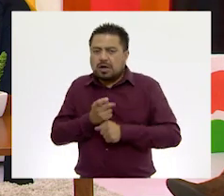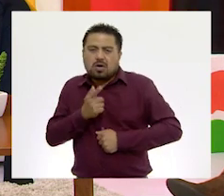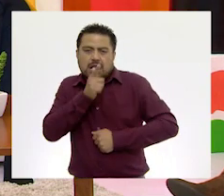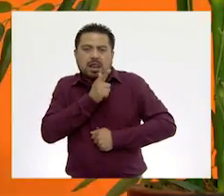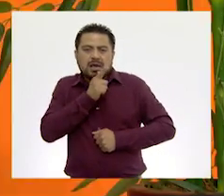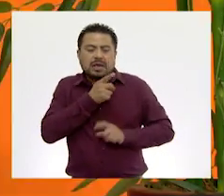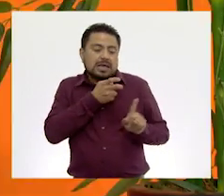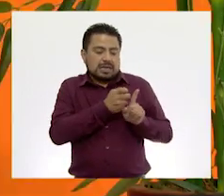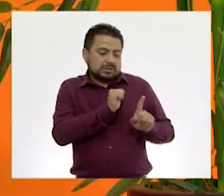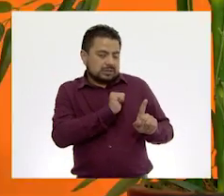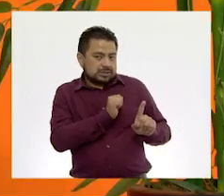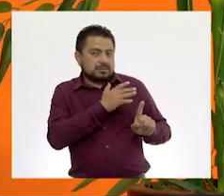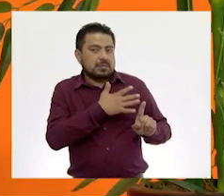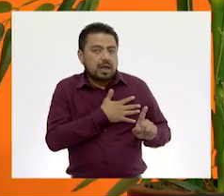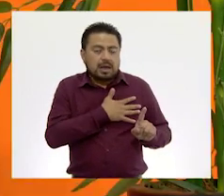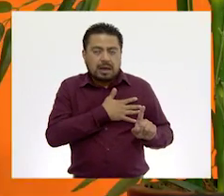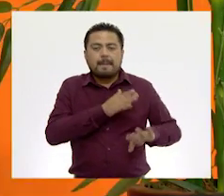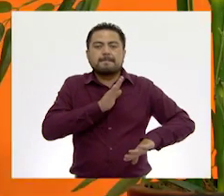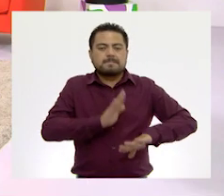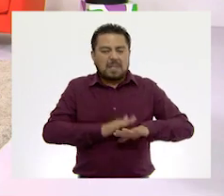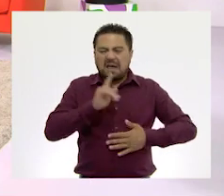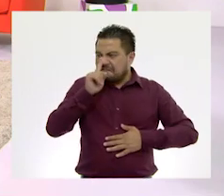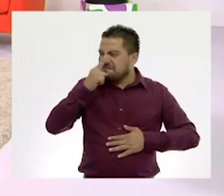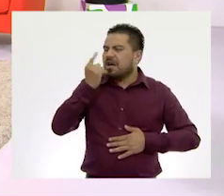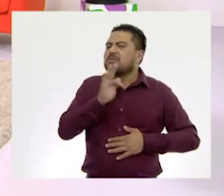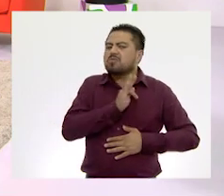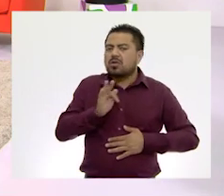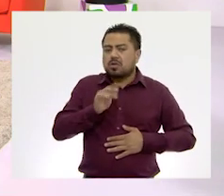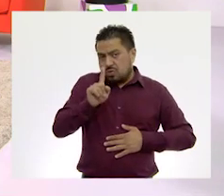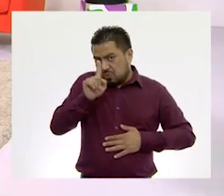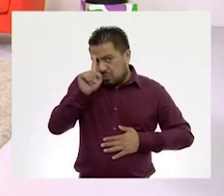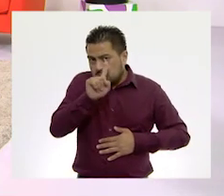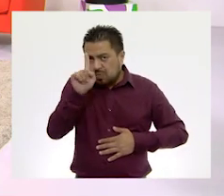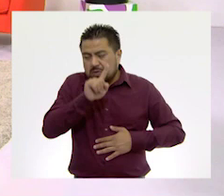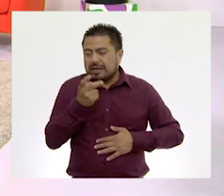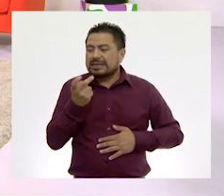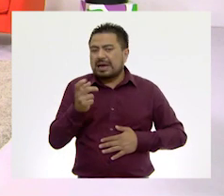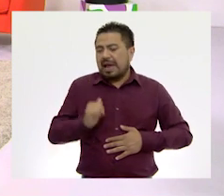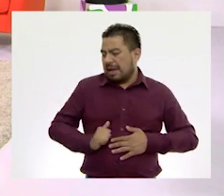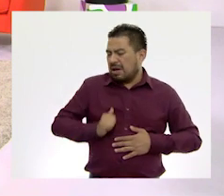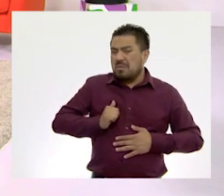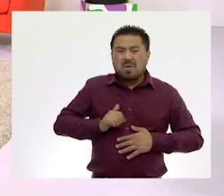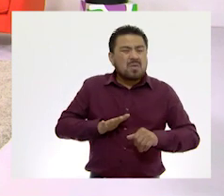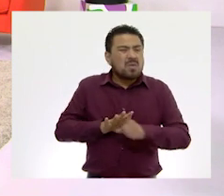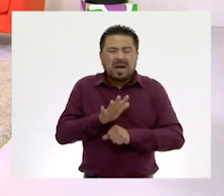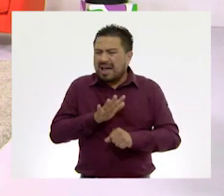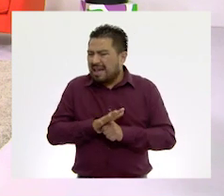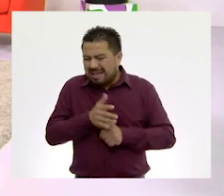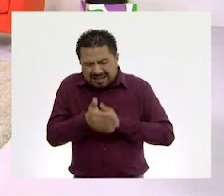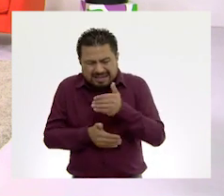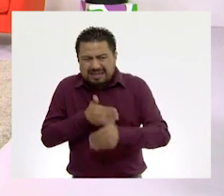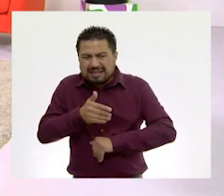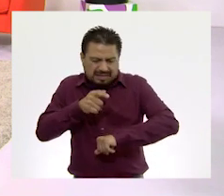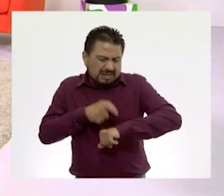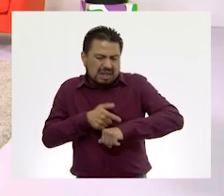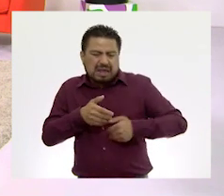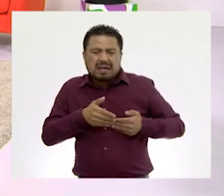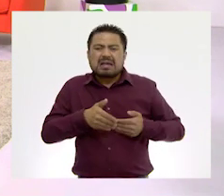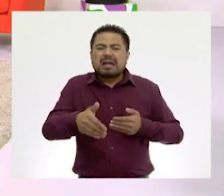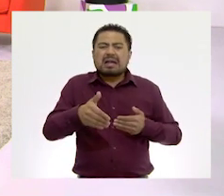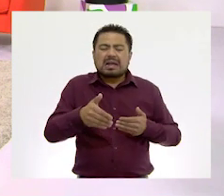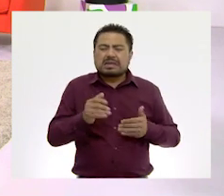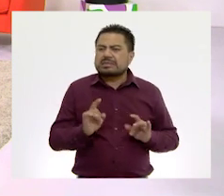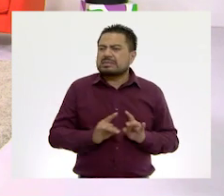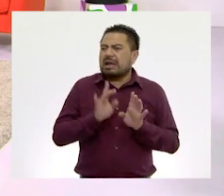que en este caso es el español, va a ser mucho más fácil. Entonces la sugerencia es esa, que aprovechen cualquier momento, cualquier situación